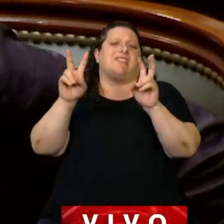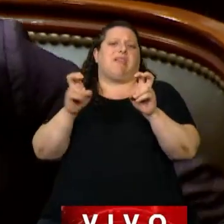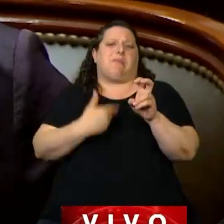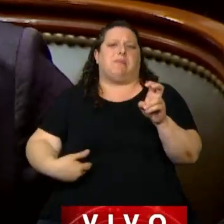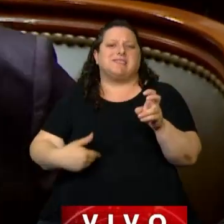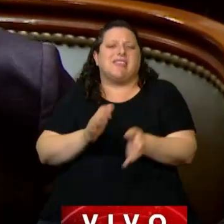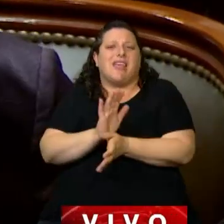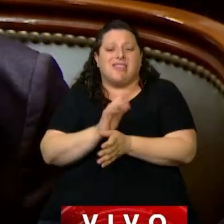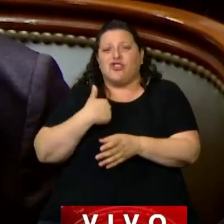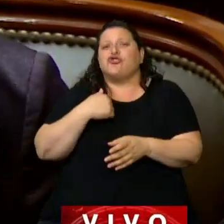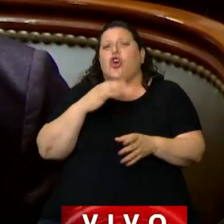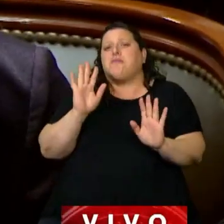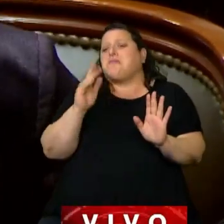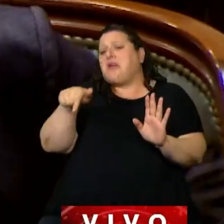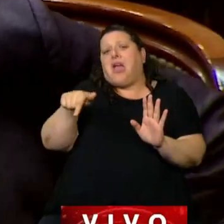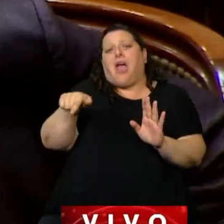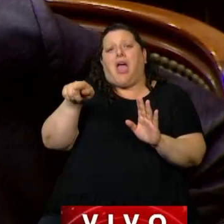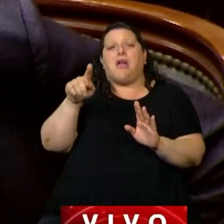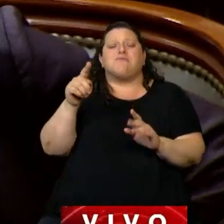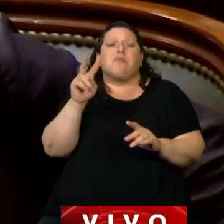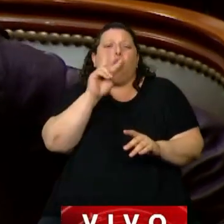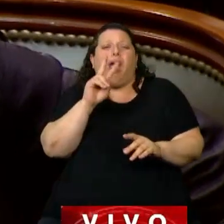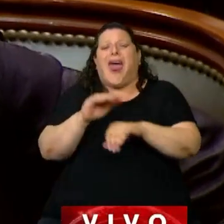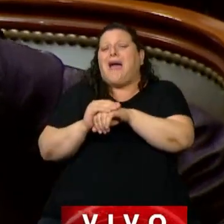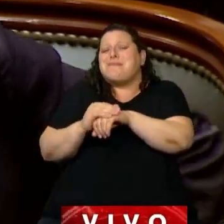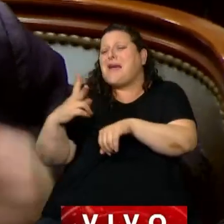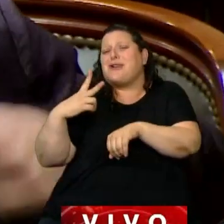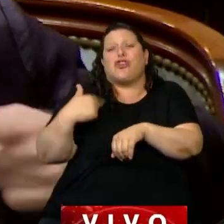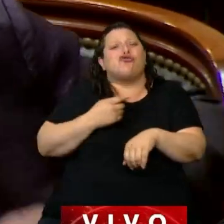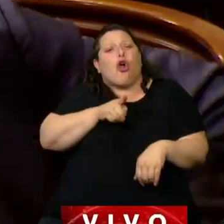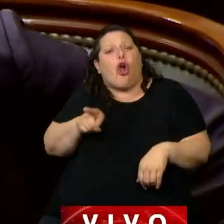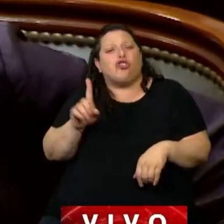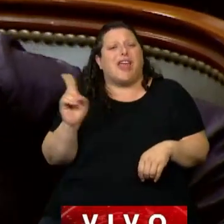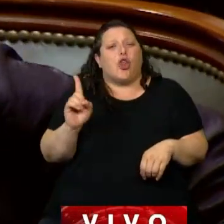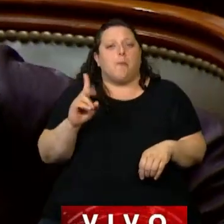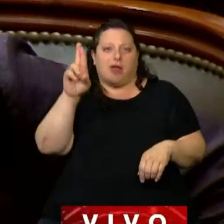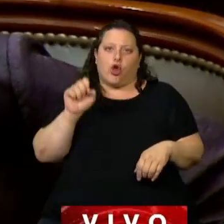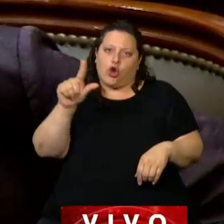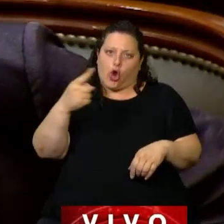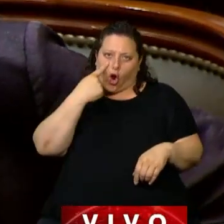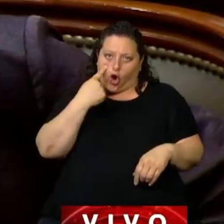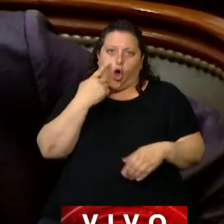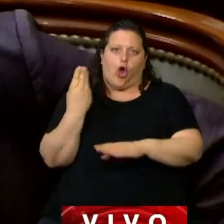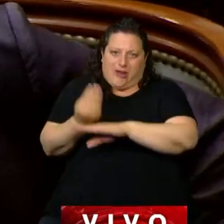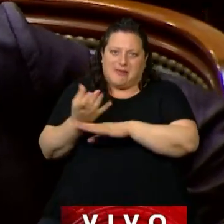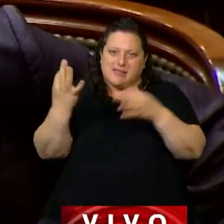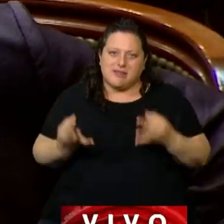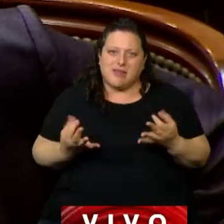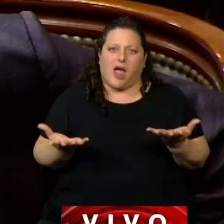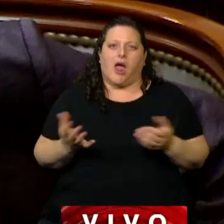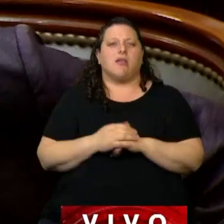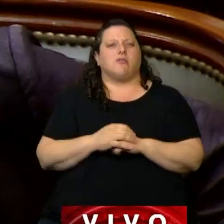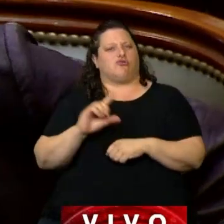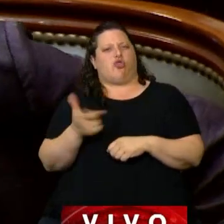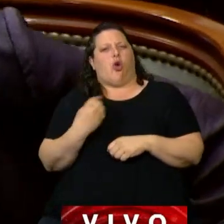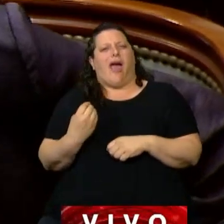del actual no tengo nada en contra de esa es una amiga personal pero hay una confusión de roles que está impidiendo que representemos bien no puede ser